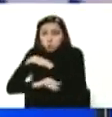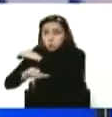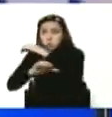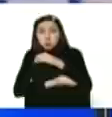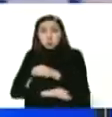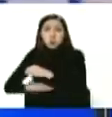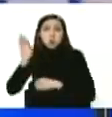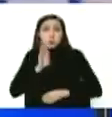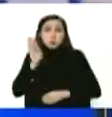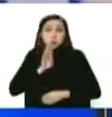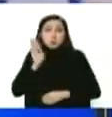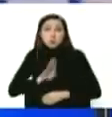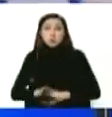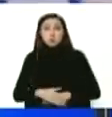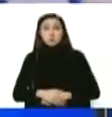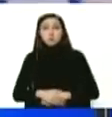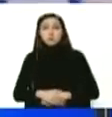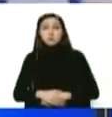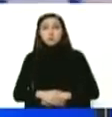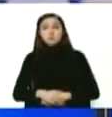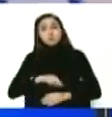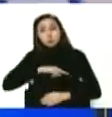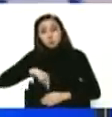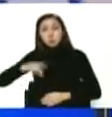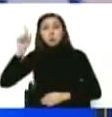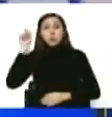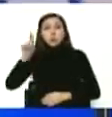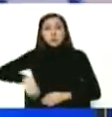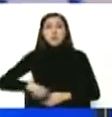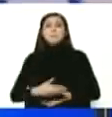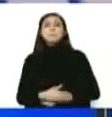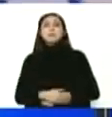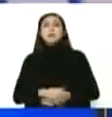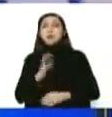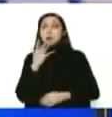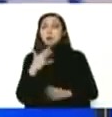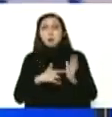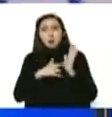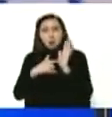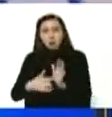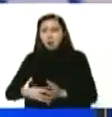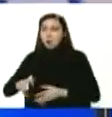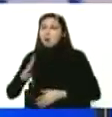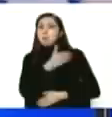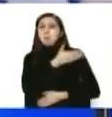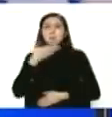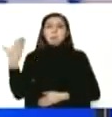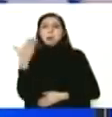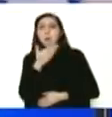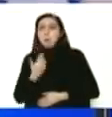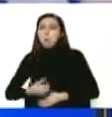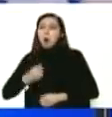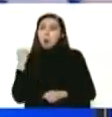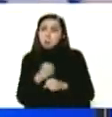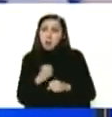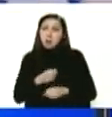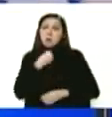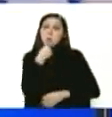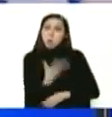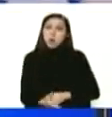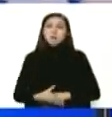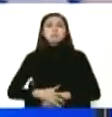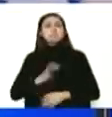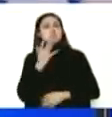pudrición que había ahí, también hay ejemplos de recuperación, de buena gestión, bastantes